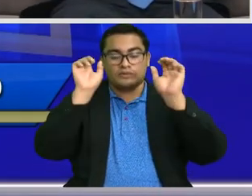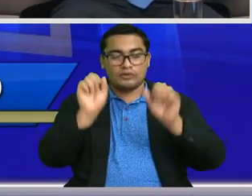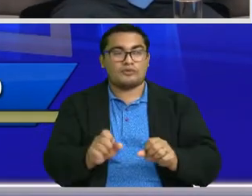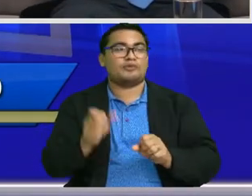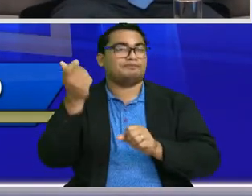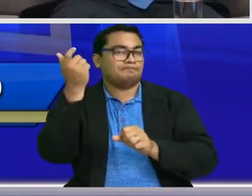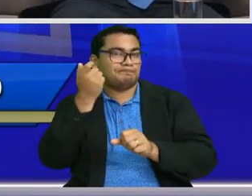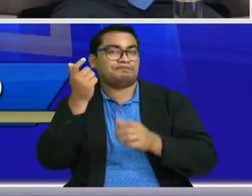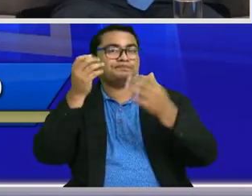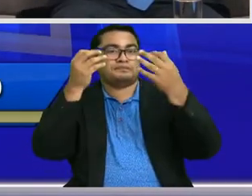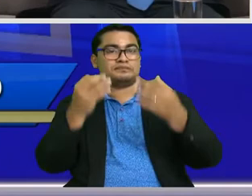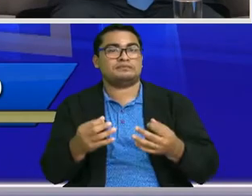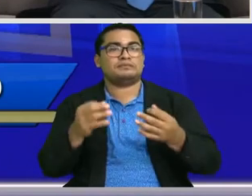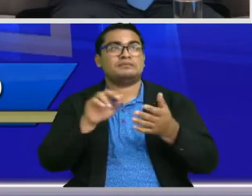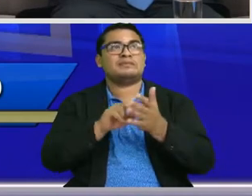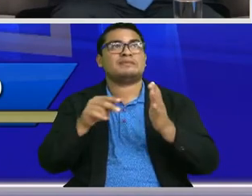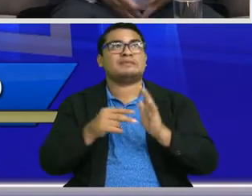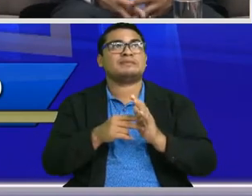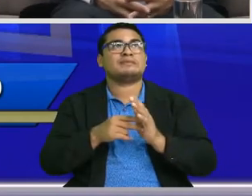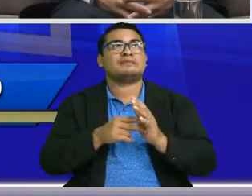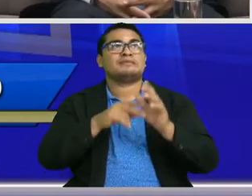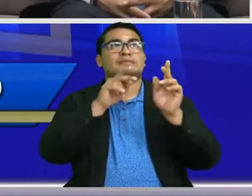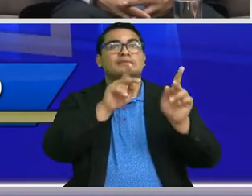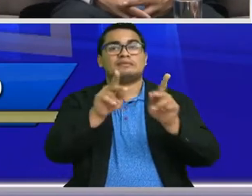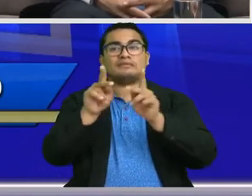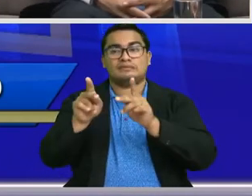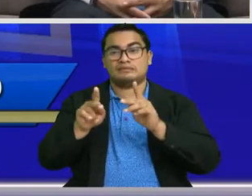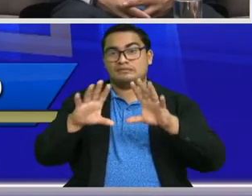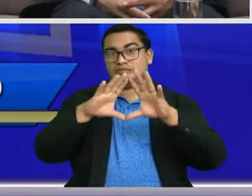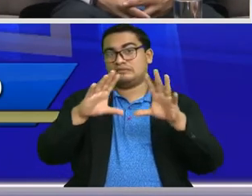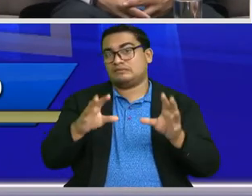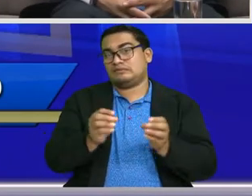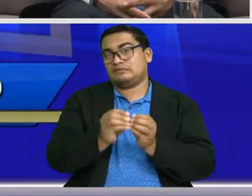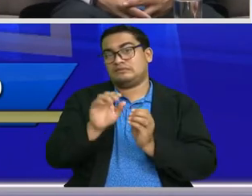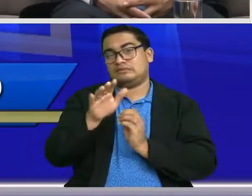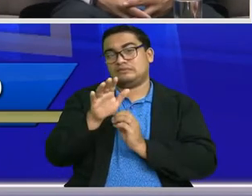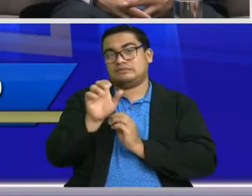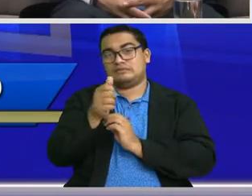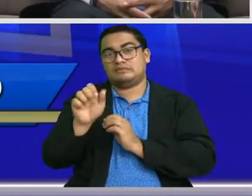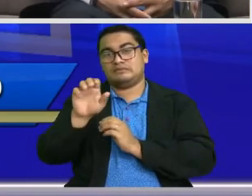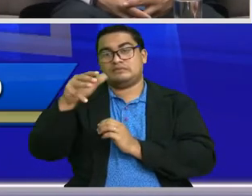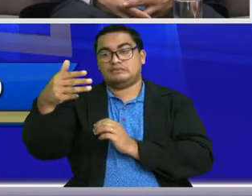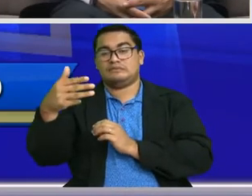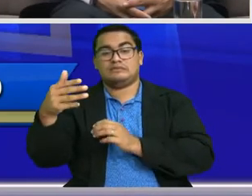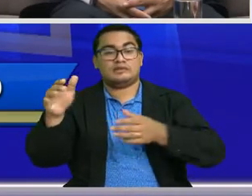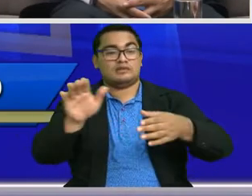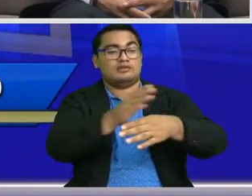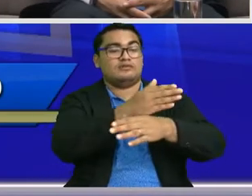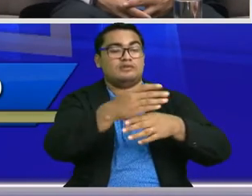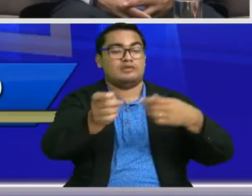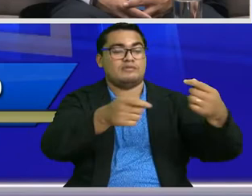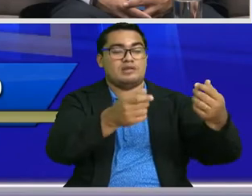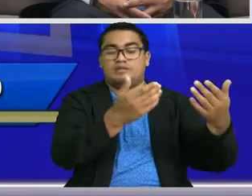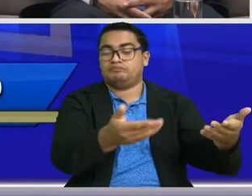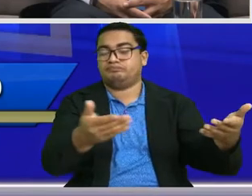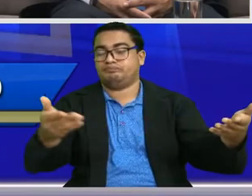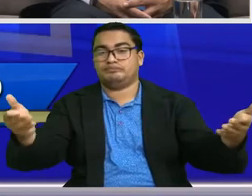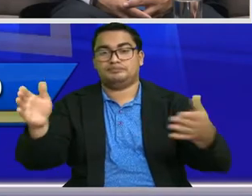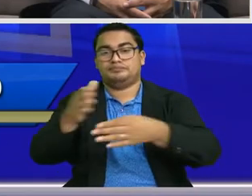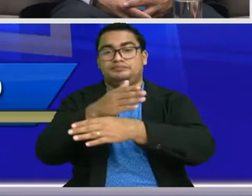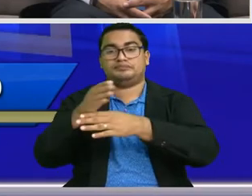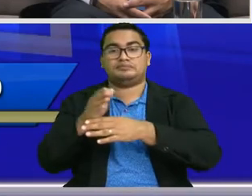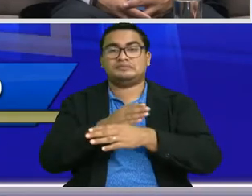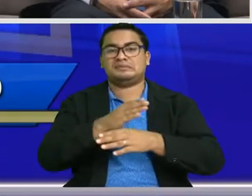hablando de un público de un total de unos 69 emprendimientos, MIPYMES, que estarán ahí de los